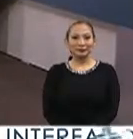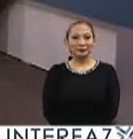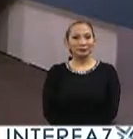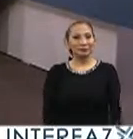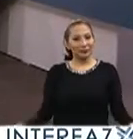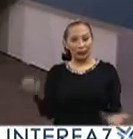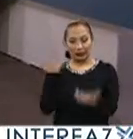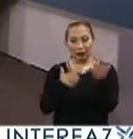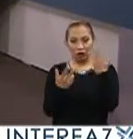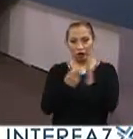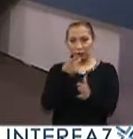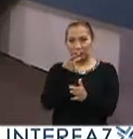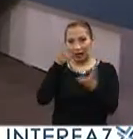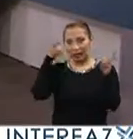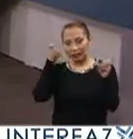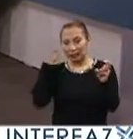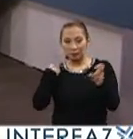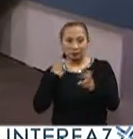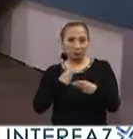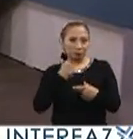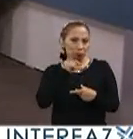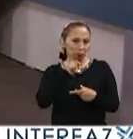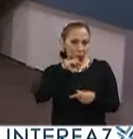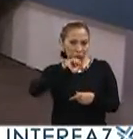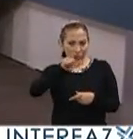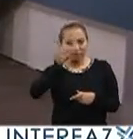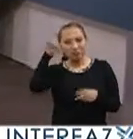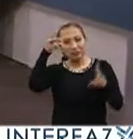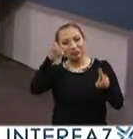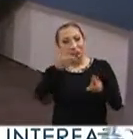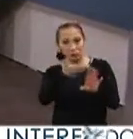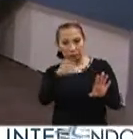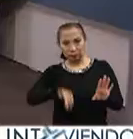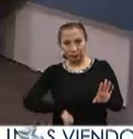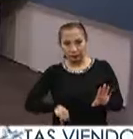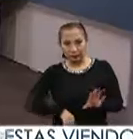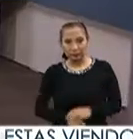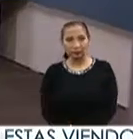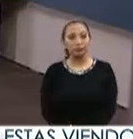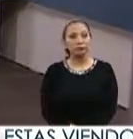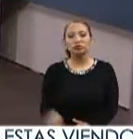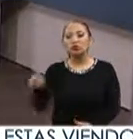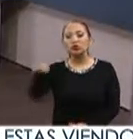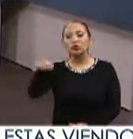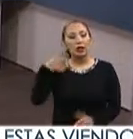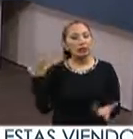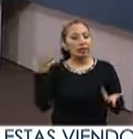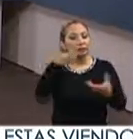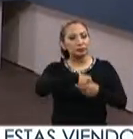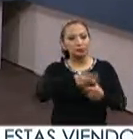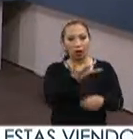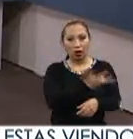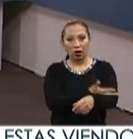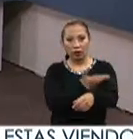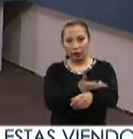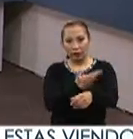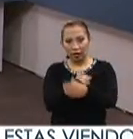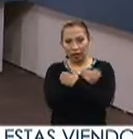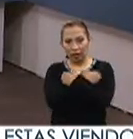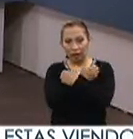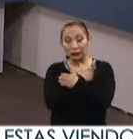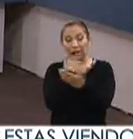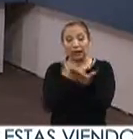Pues regresamos a hablar con nuestras especialistas en estos temas que son muy interesantes, ¿no? Ustedes forman parte de la Coordinación General de